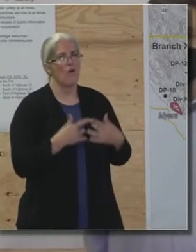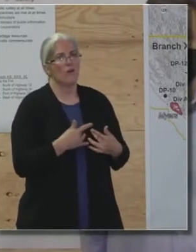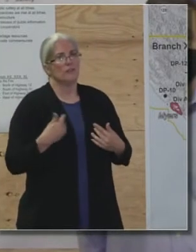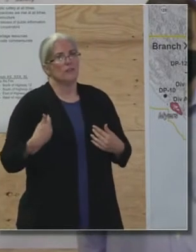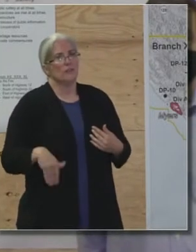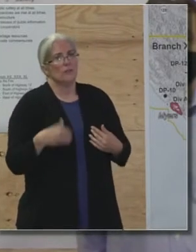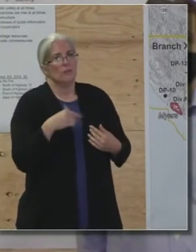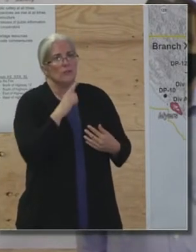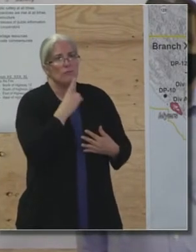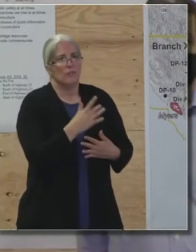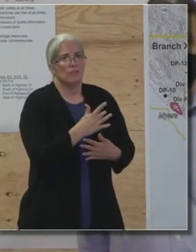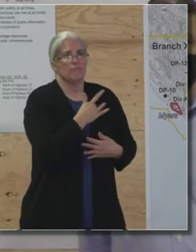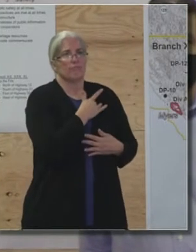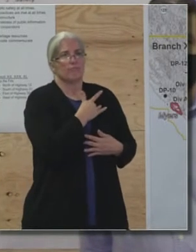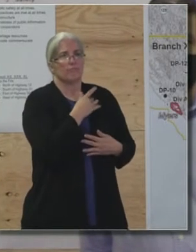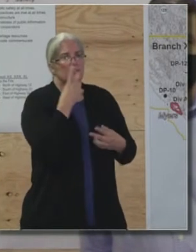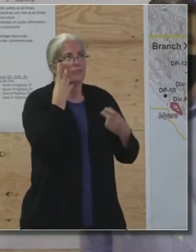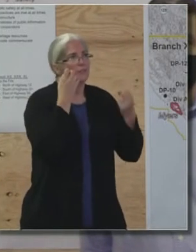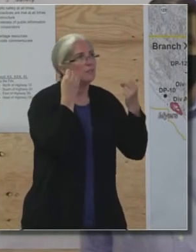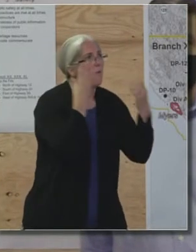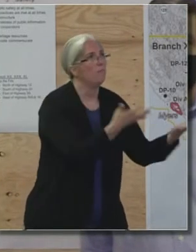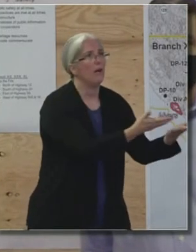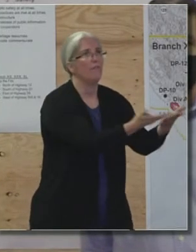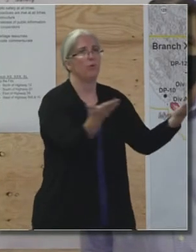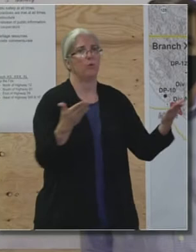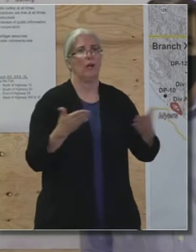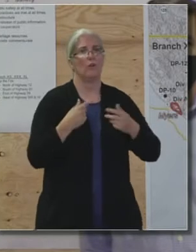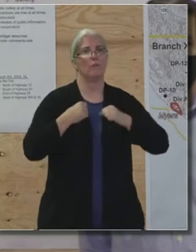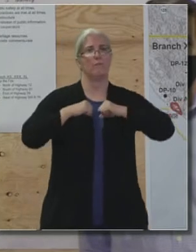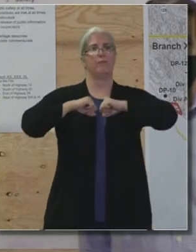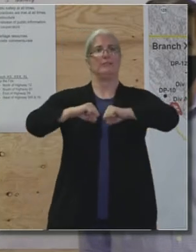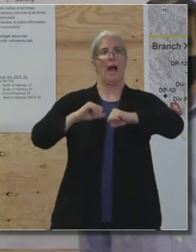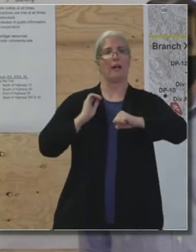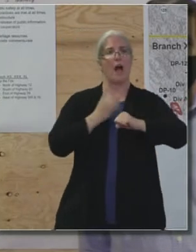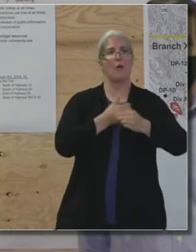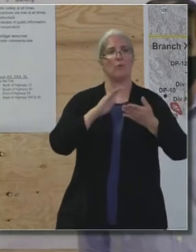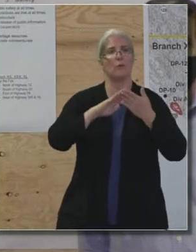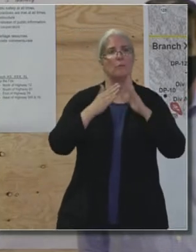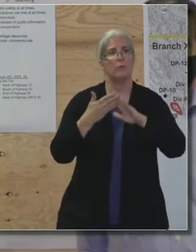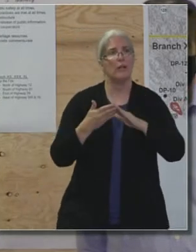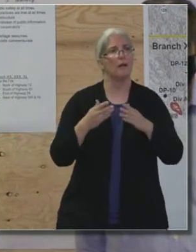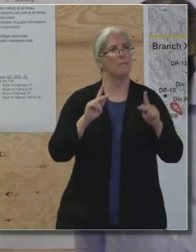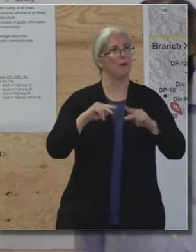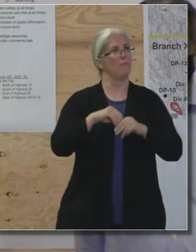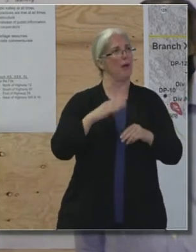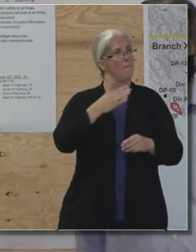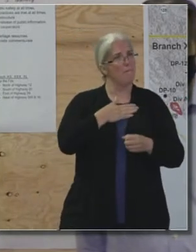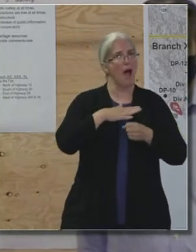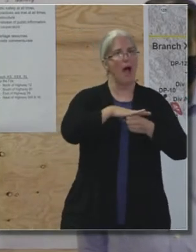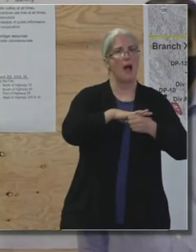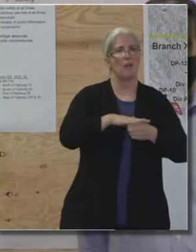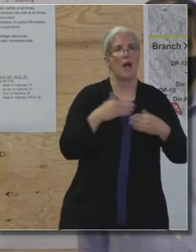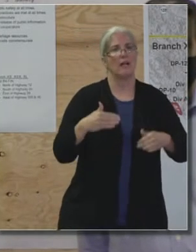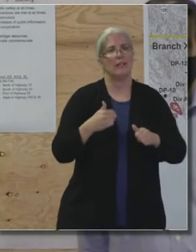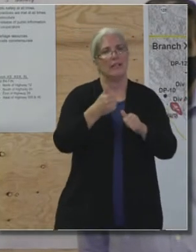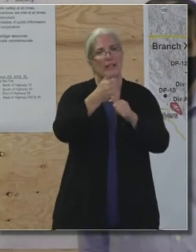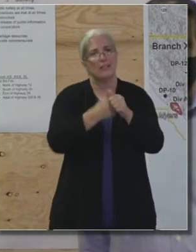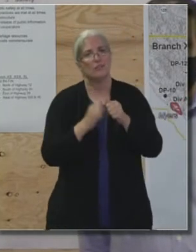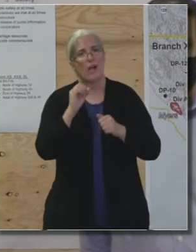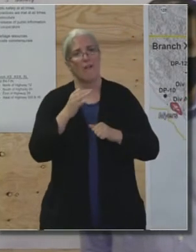y me parte el corazón bueno me siento honrada de verlos a todos ustedes cada uno de mis condados